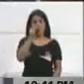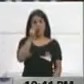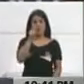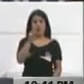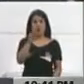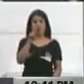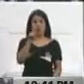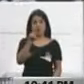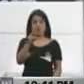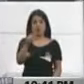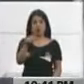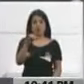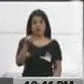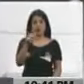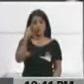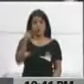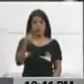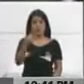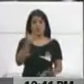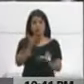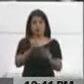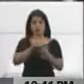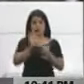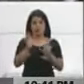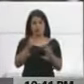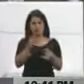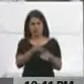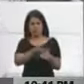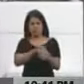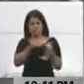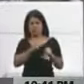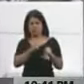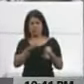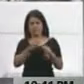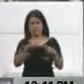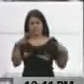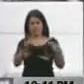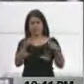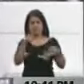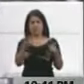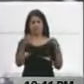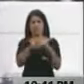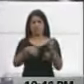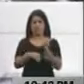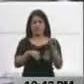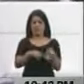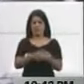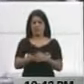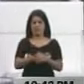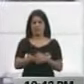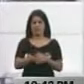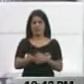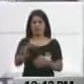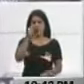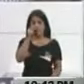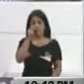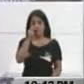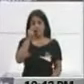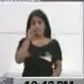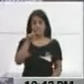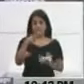como alternativa aviva la desunión en la izquierda. Teodoro Petkoff, el líder masista confía en que si